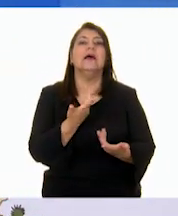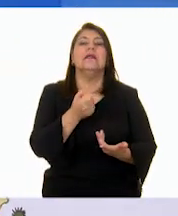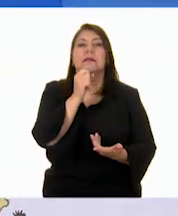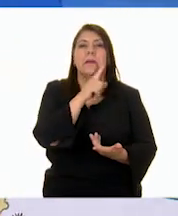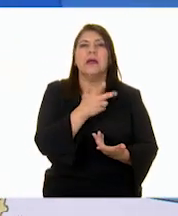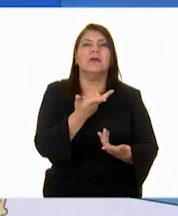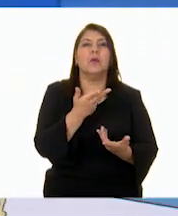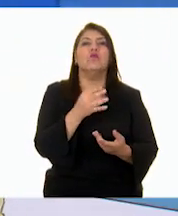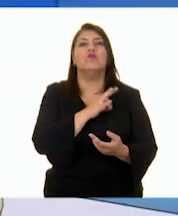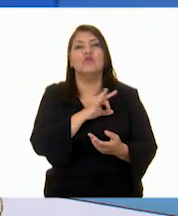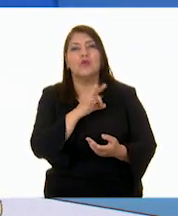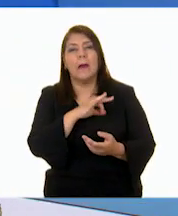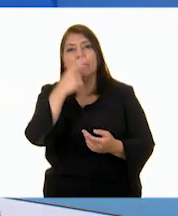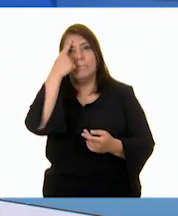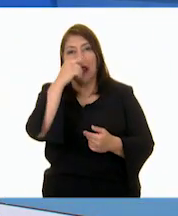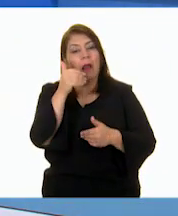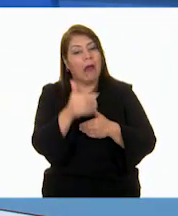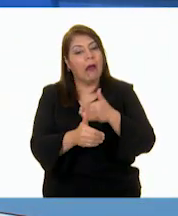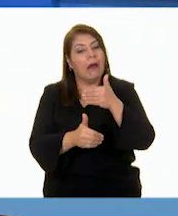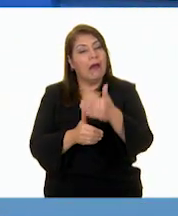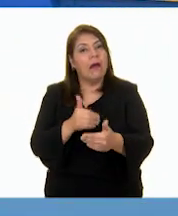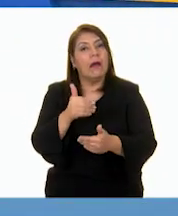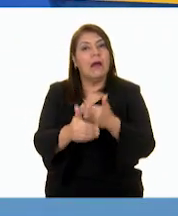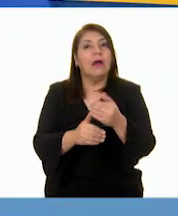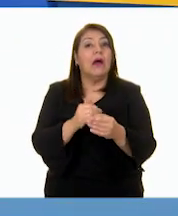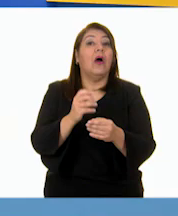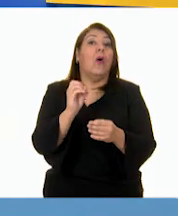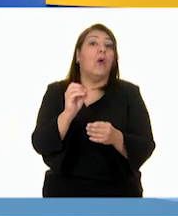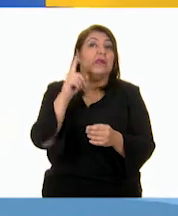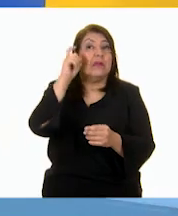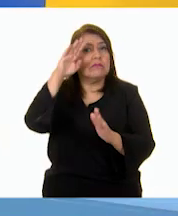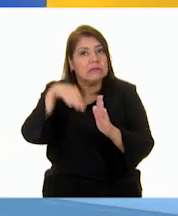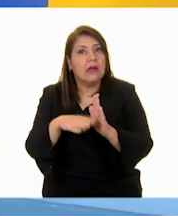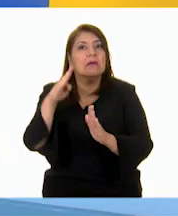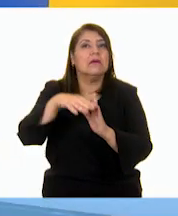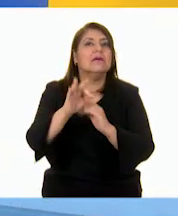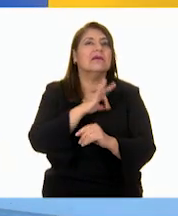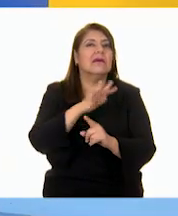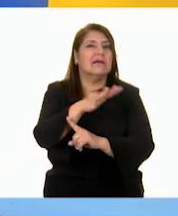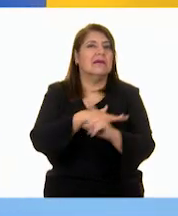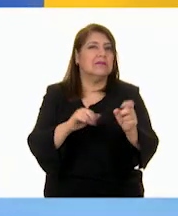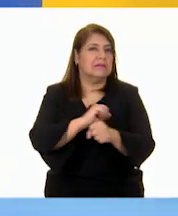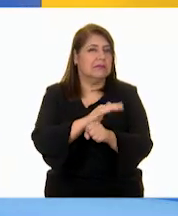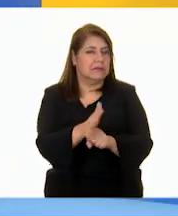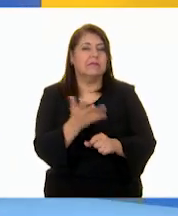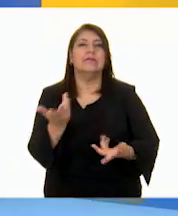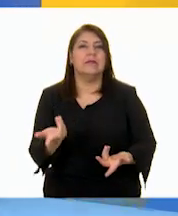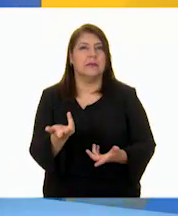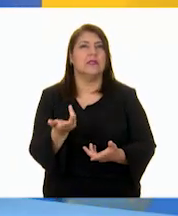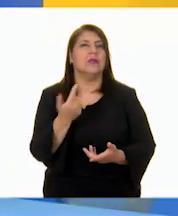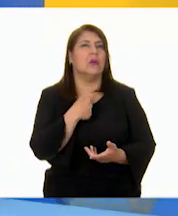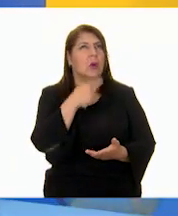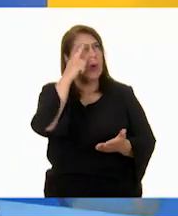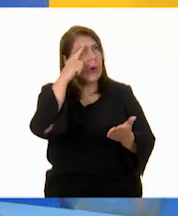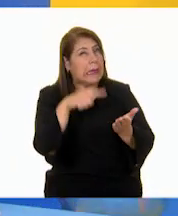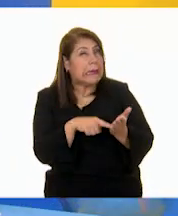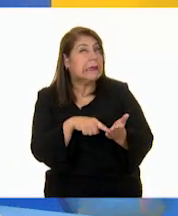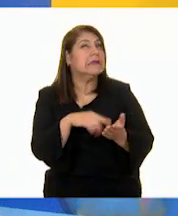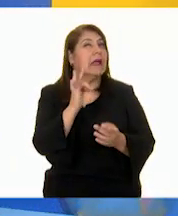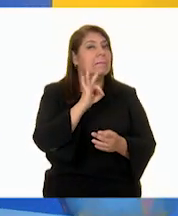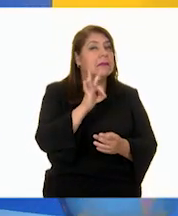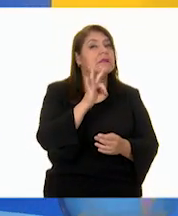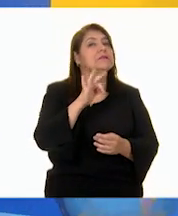este caso, para sobrellevar las dificultades que impone esta situación. Creo que sería muy interesante que hicieran una